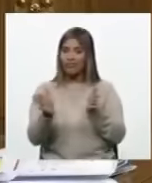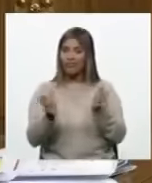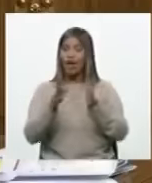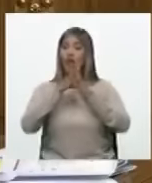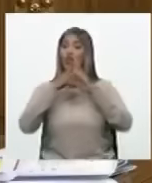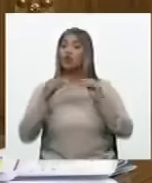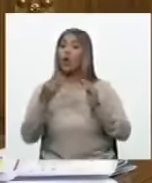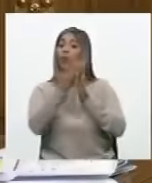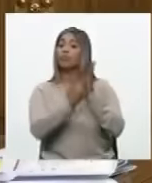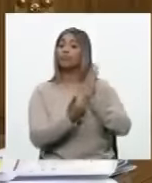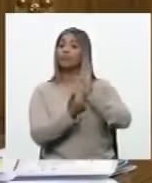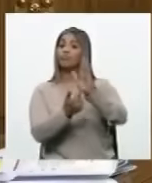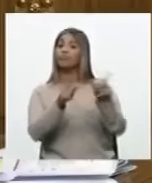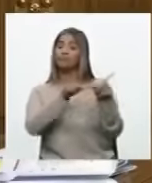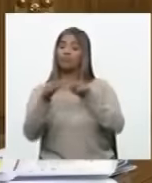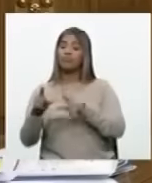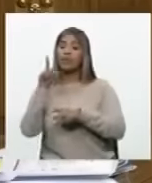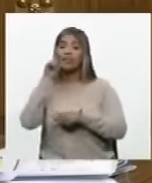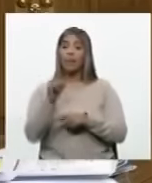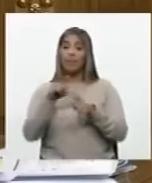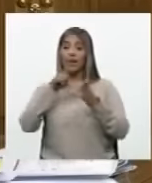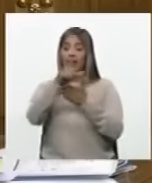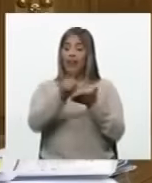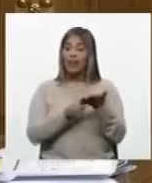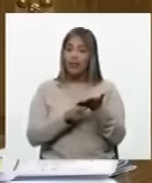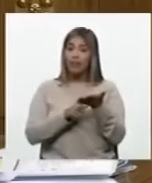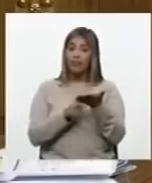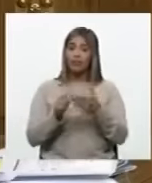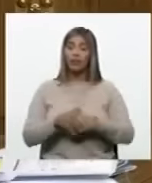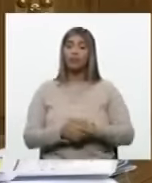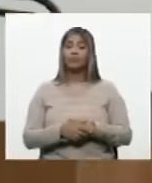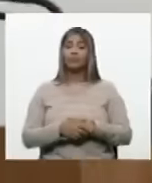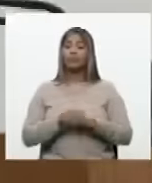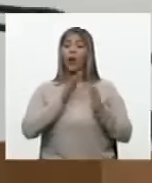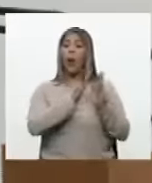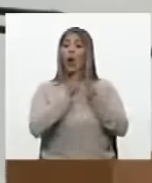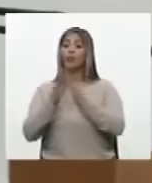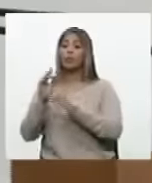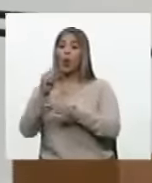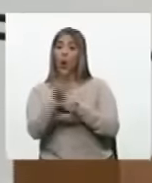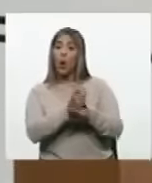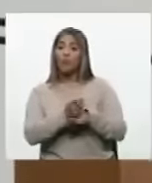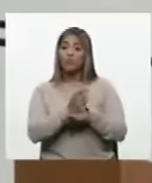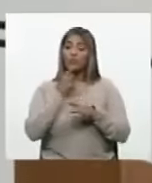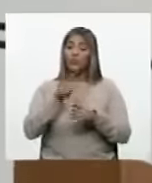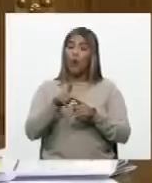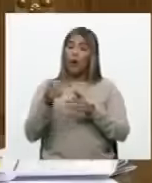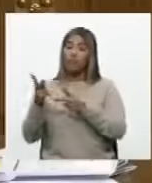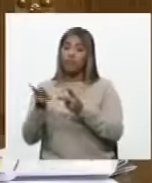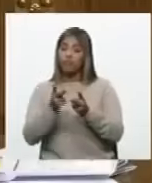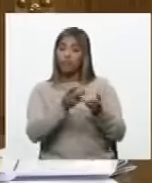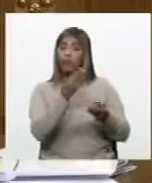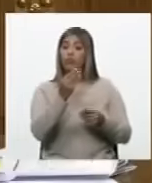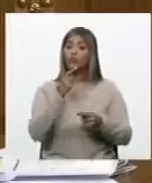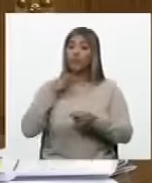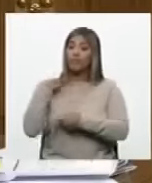están todas acá. Y también el listado de las organizaciones no gubernamentales que han recibido